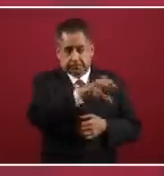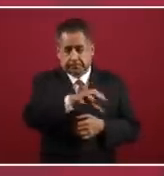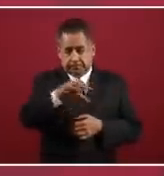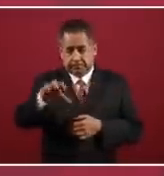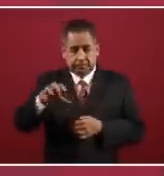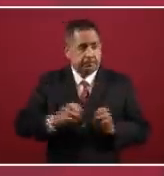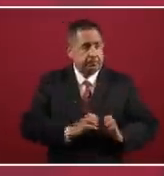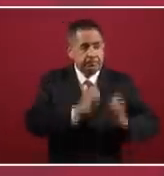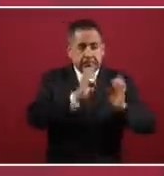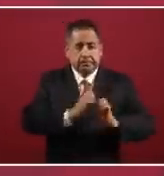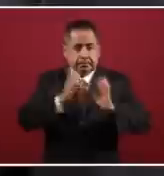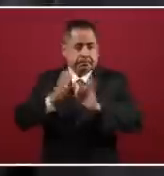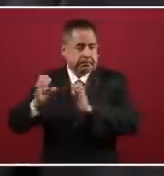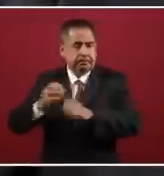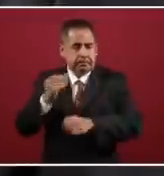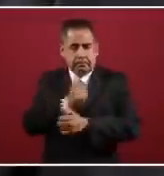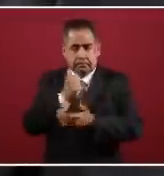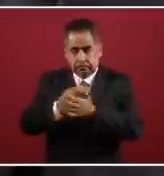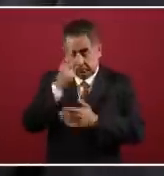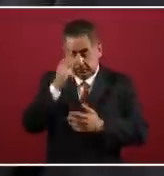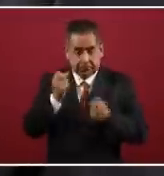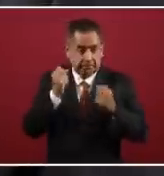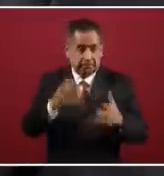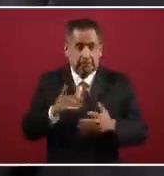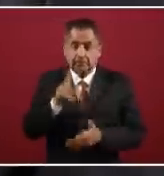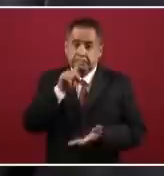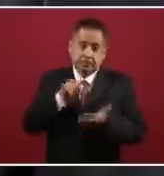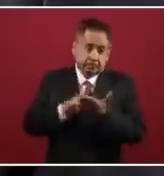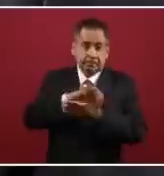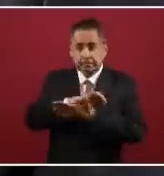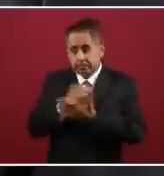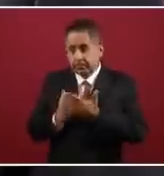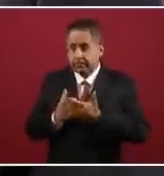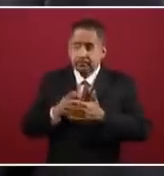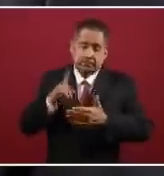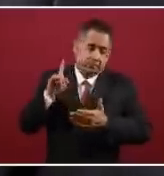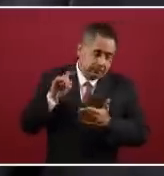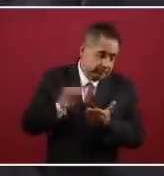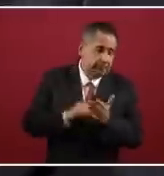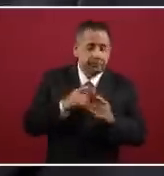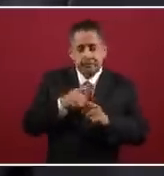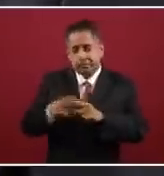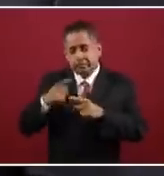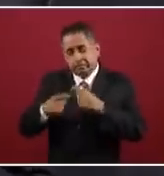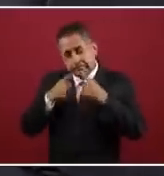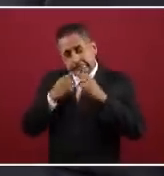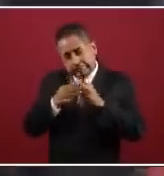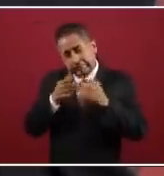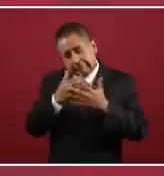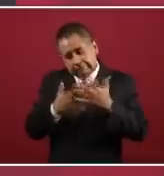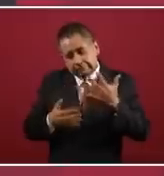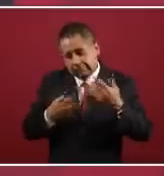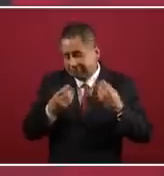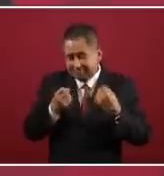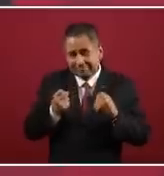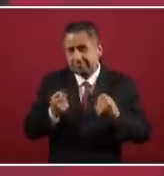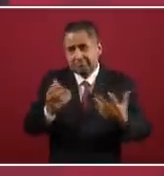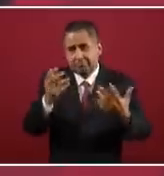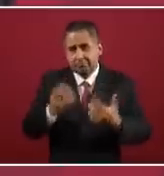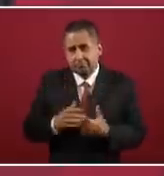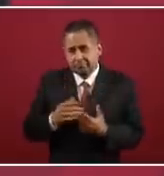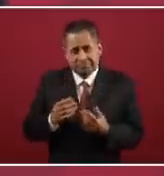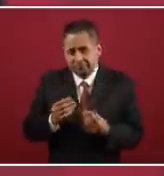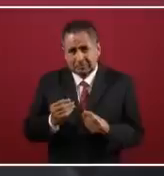unidades habitacionales en la Ciudad de México, pues eran 1,000 contratos, o sea, 1,000 licitaciones, 1,000 contratos, o sea,